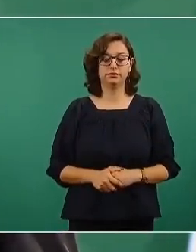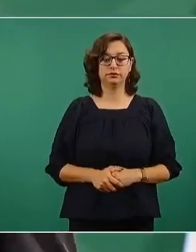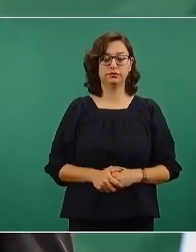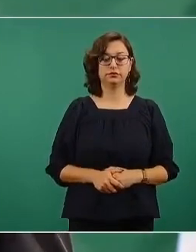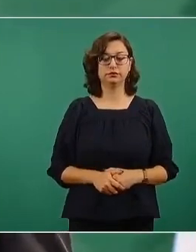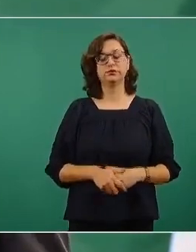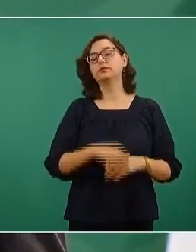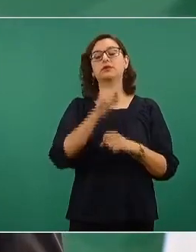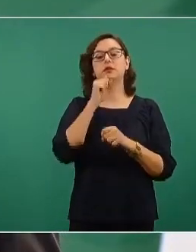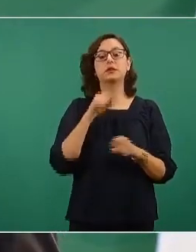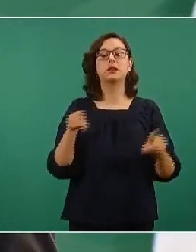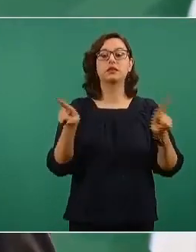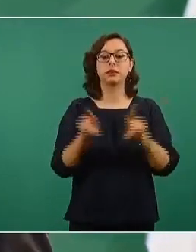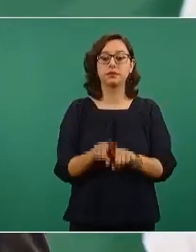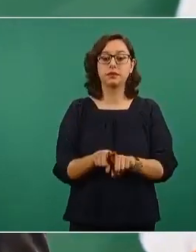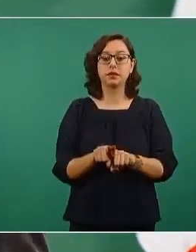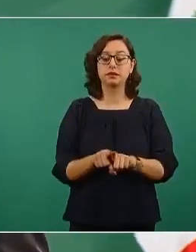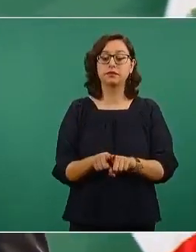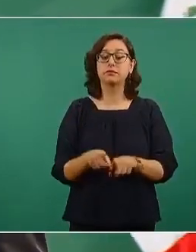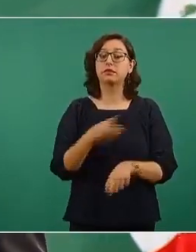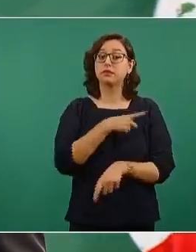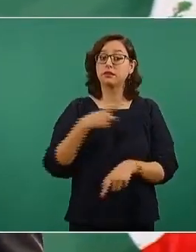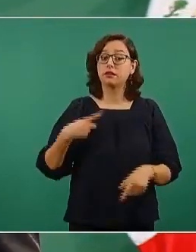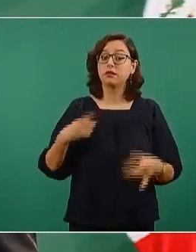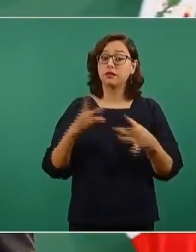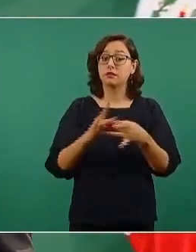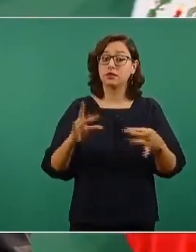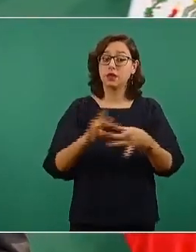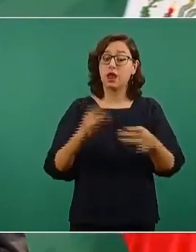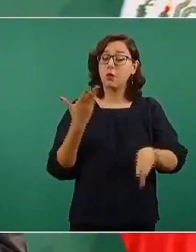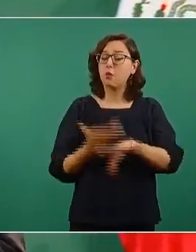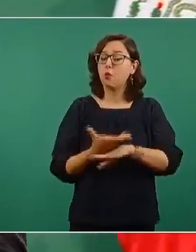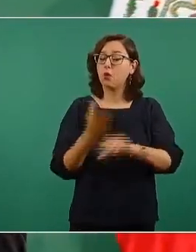quede muy claro, para que no haya manipulación,